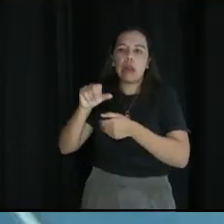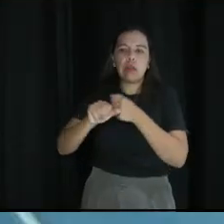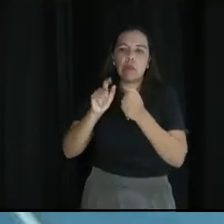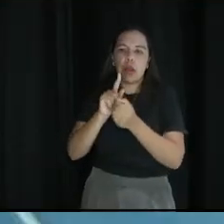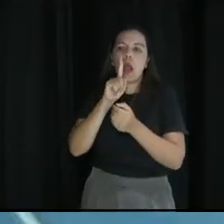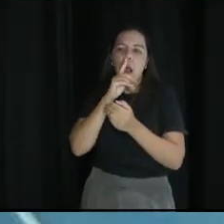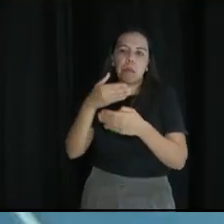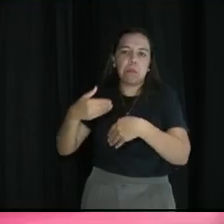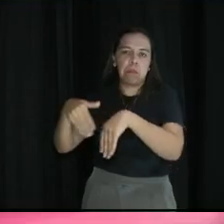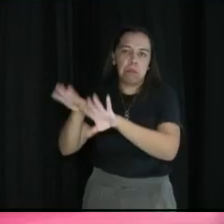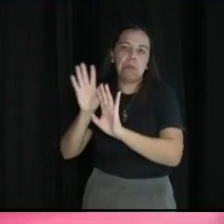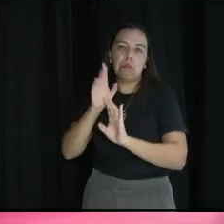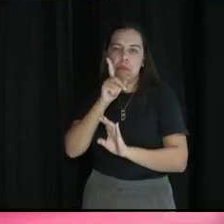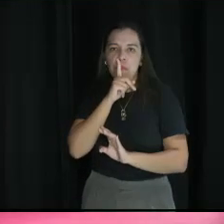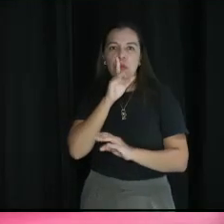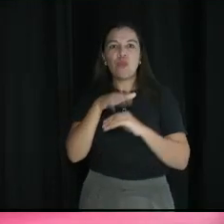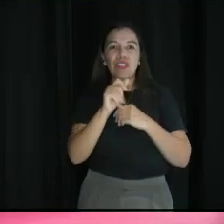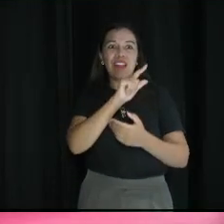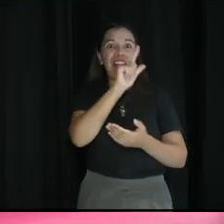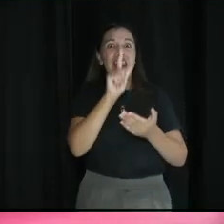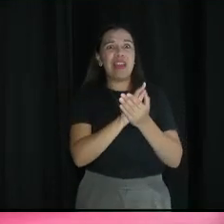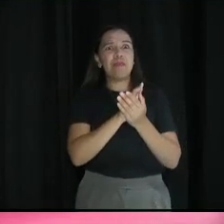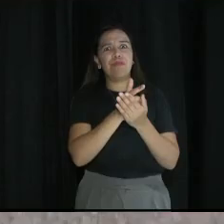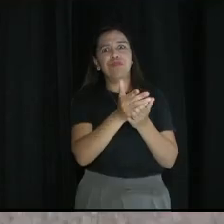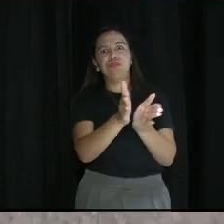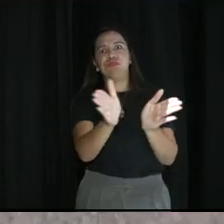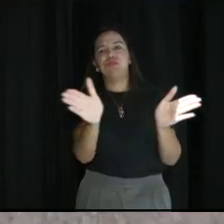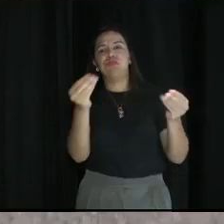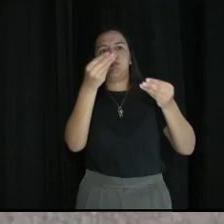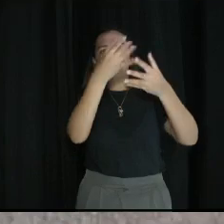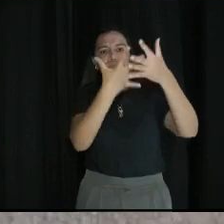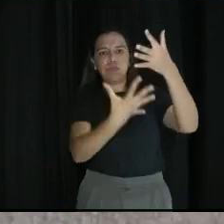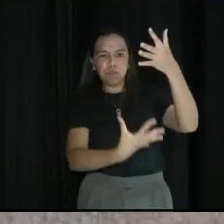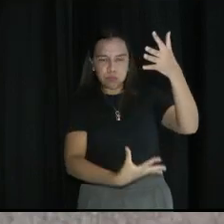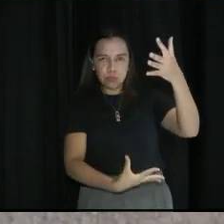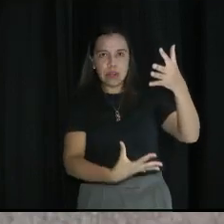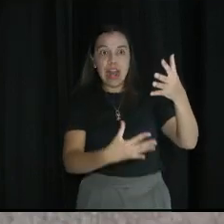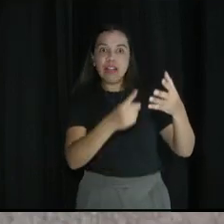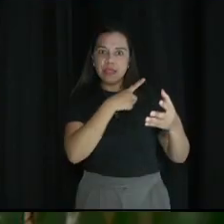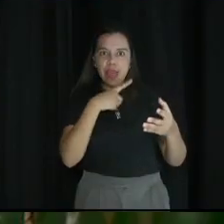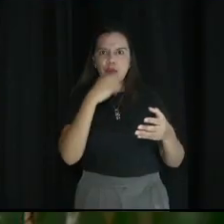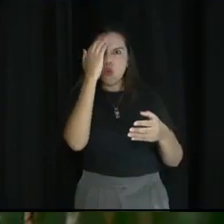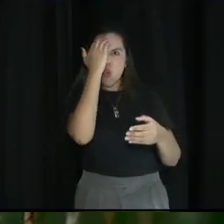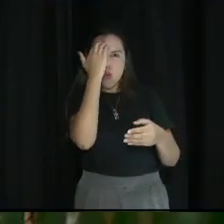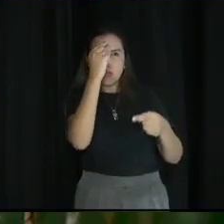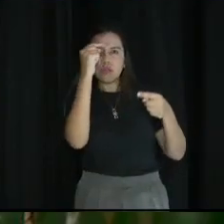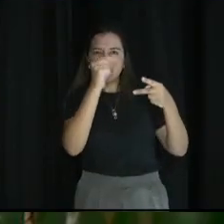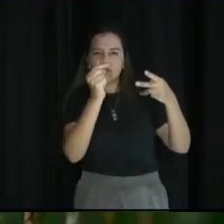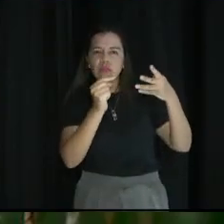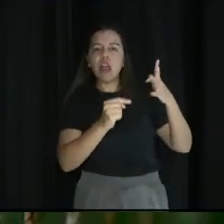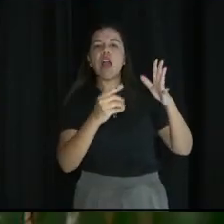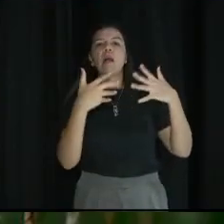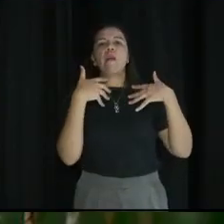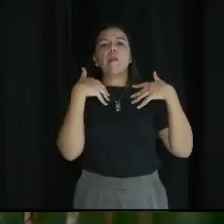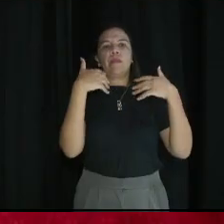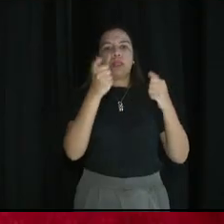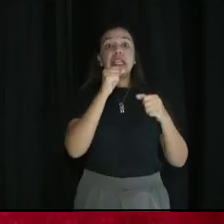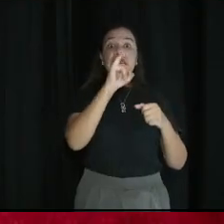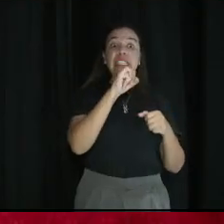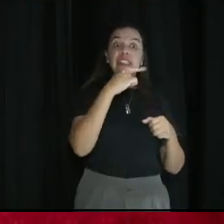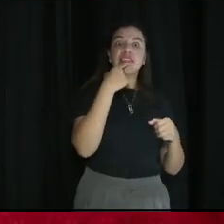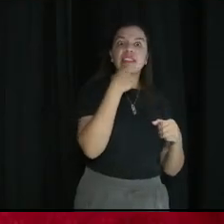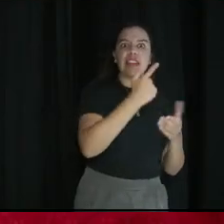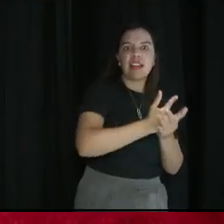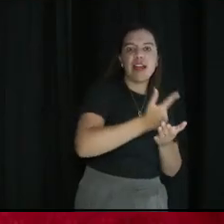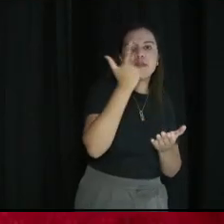es pues muy amplia en ese sentido, pero también debemos de aprender a identificar qué circunstancias sí son